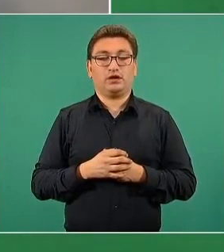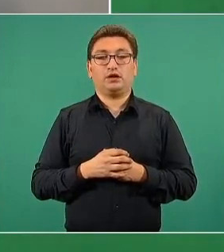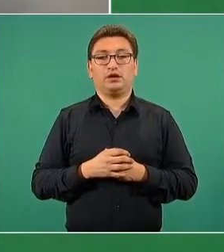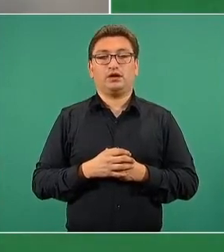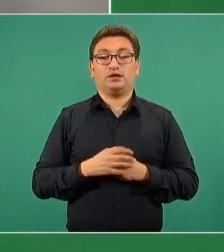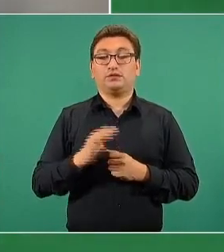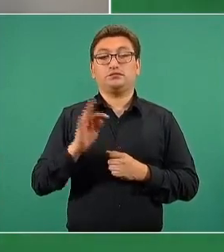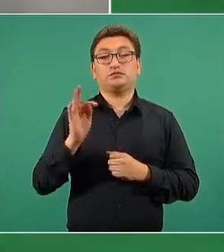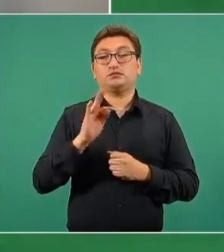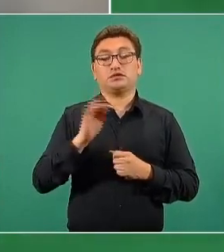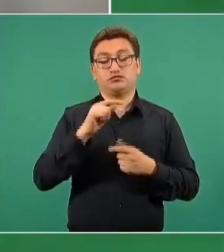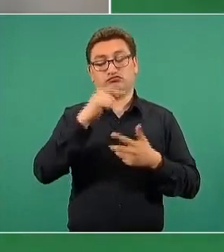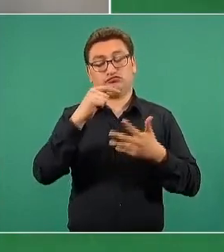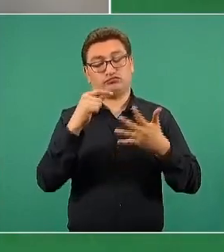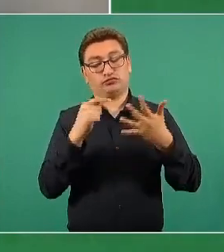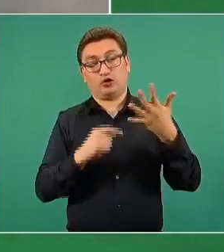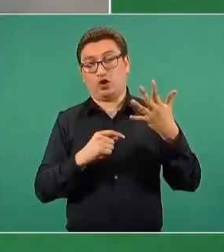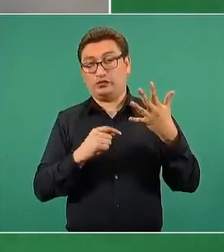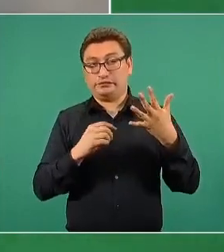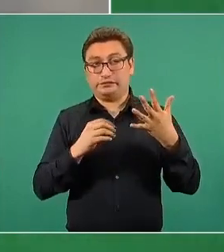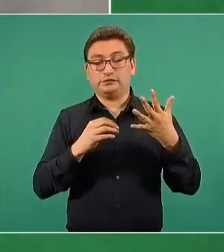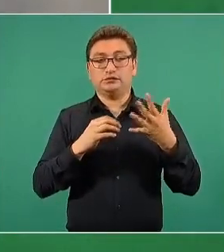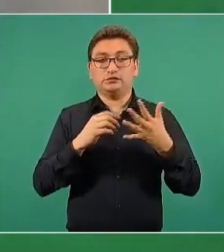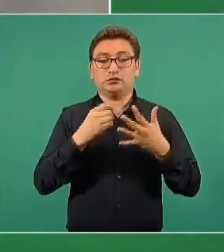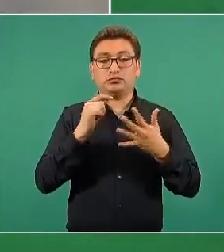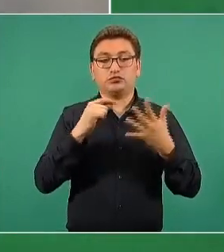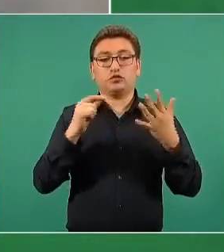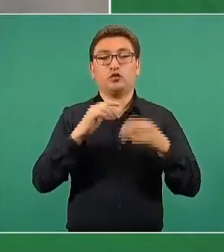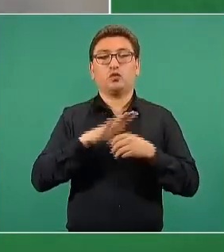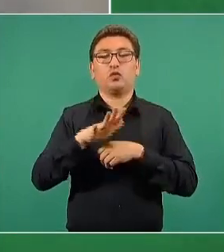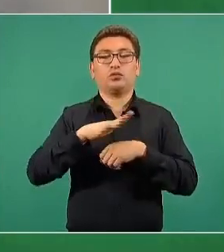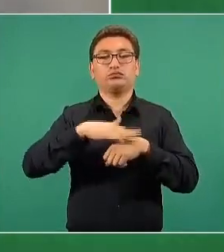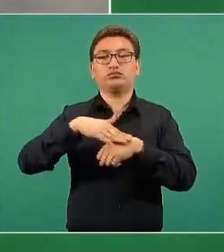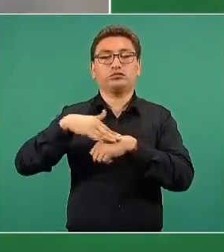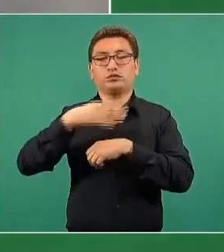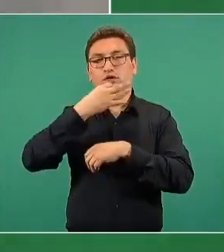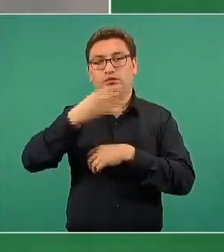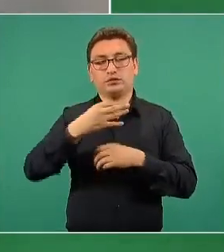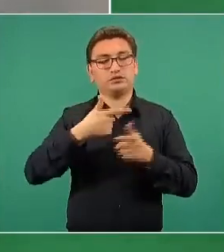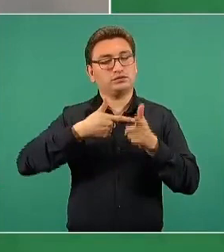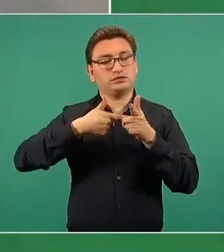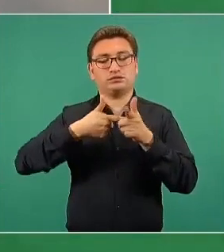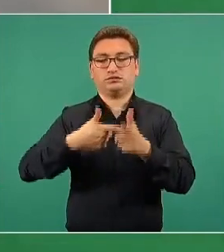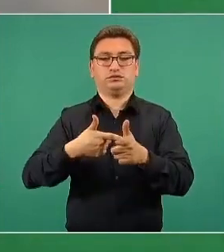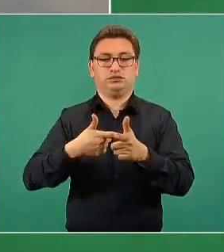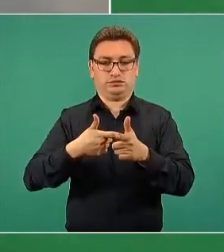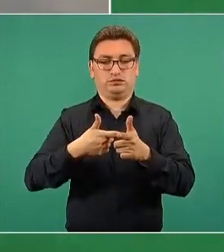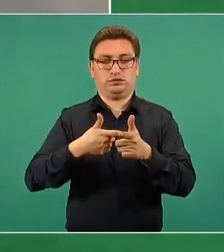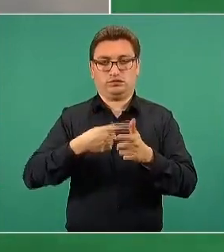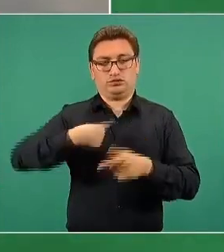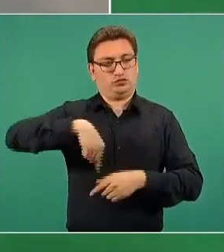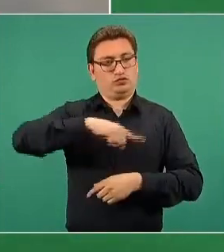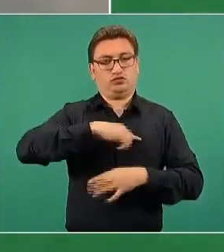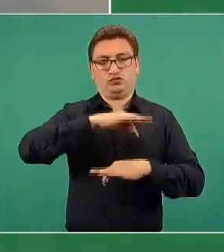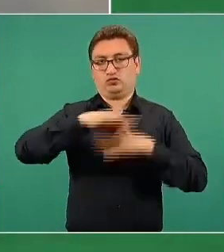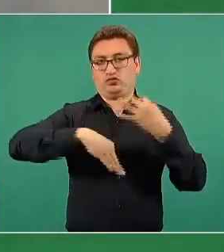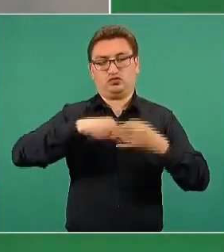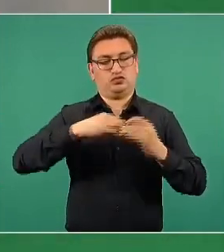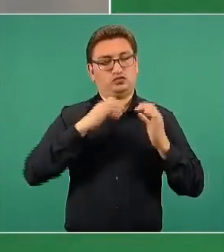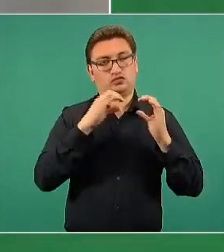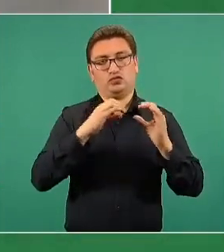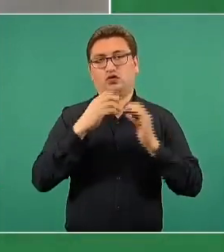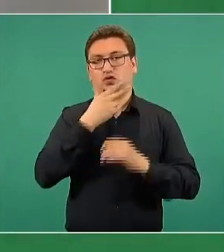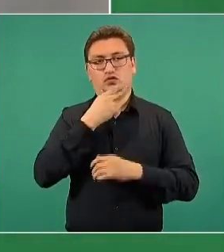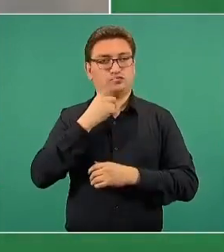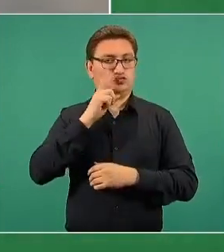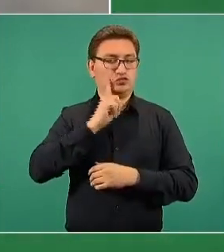estricto de dichas medidas básicas de prevención. El llamado que hacemos es a continuar cuidándonos todas y todos,